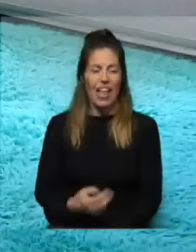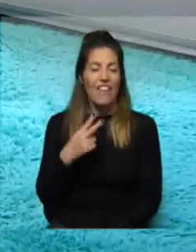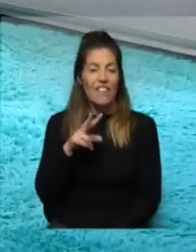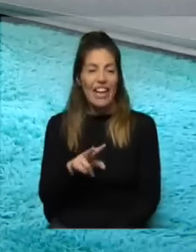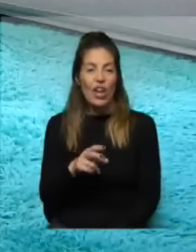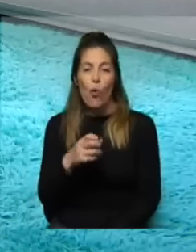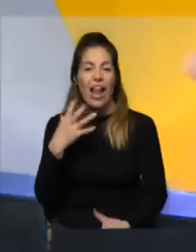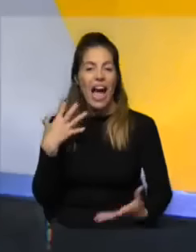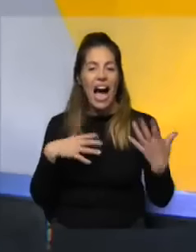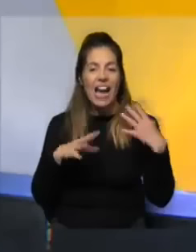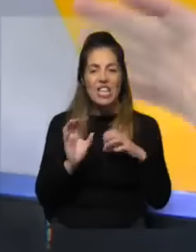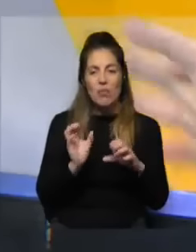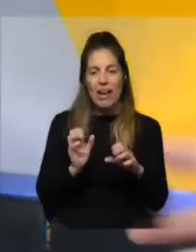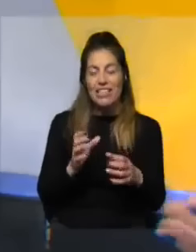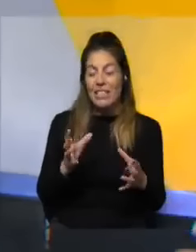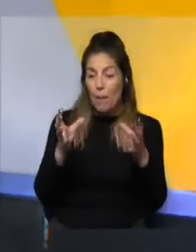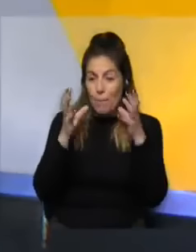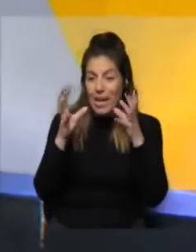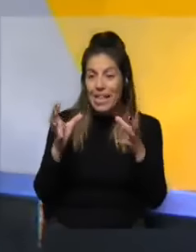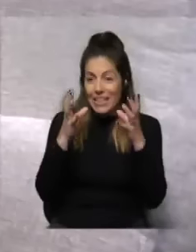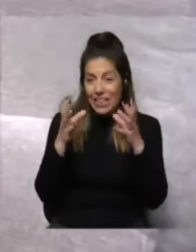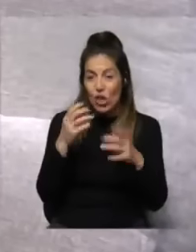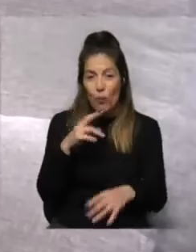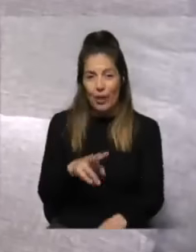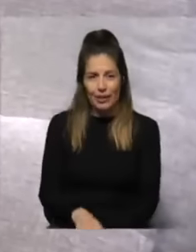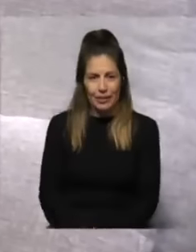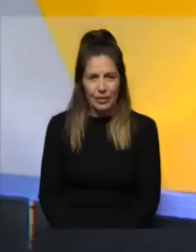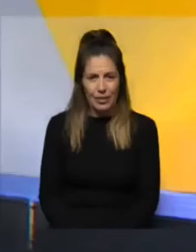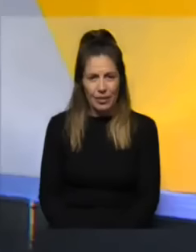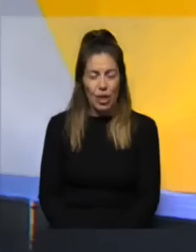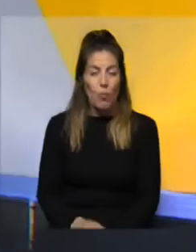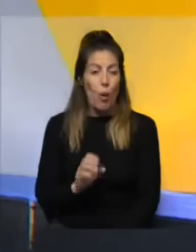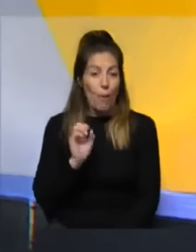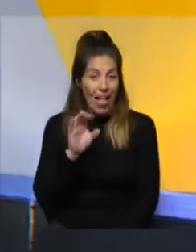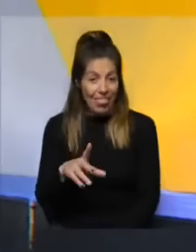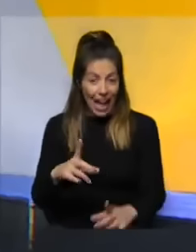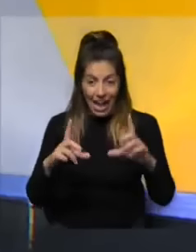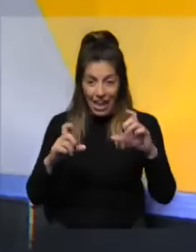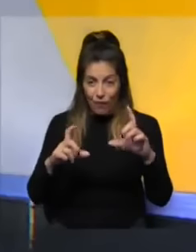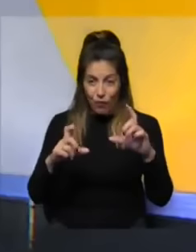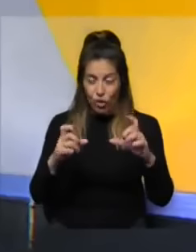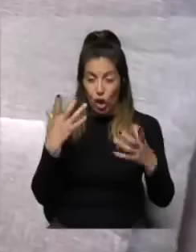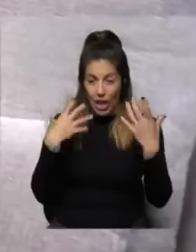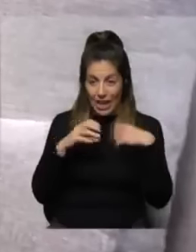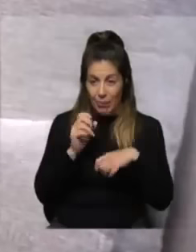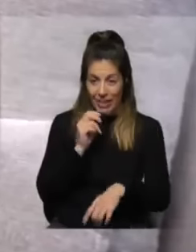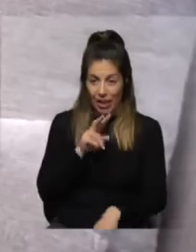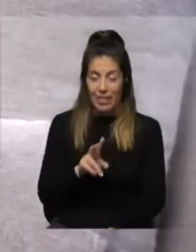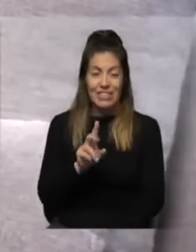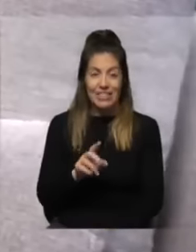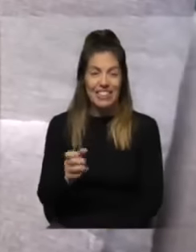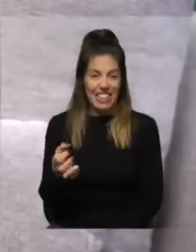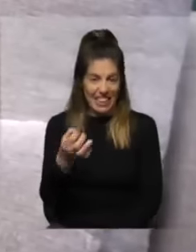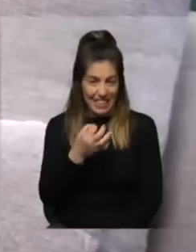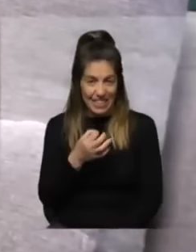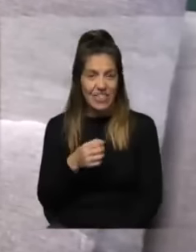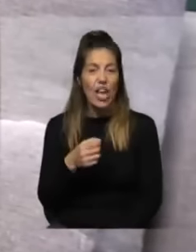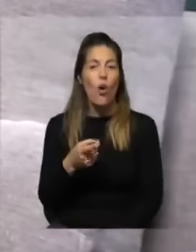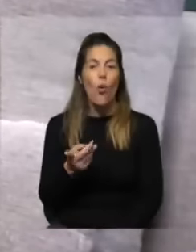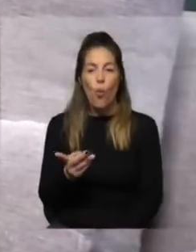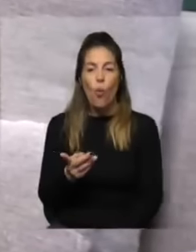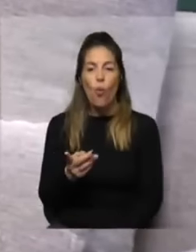peligro, me parece fascinante que eso se pueda... Es la misma que vos mandás la foto del animal que ves. Sí, y te dice y te dicen cuál es,